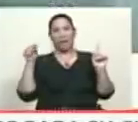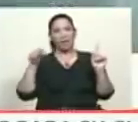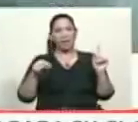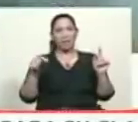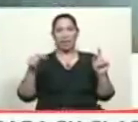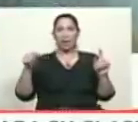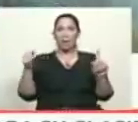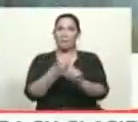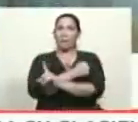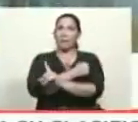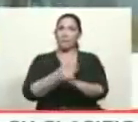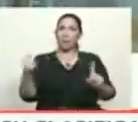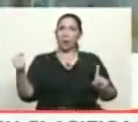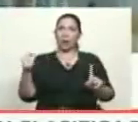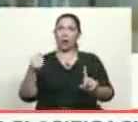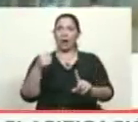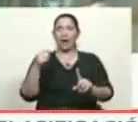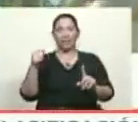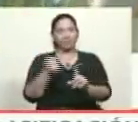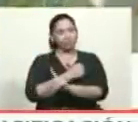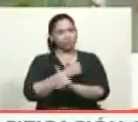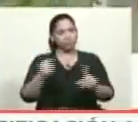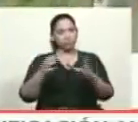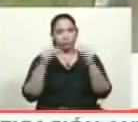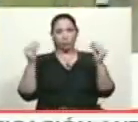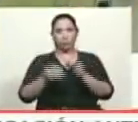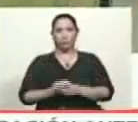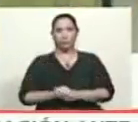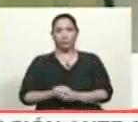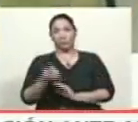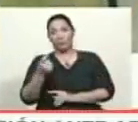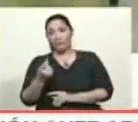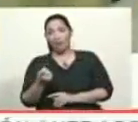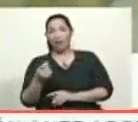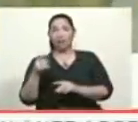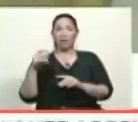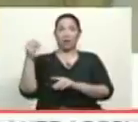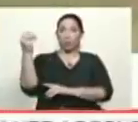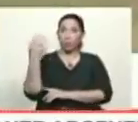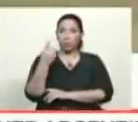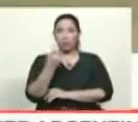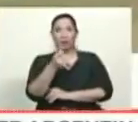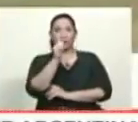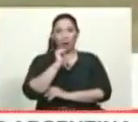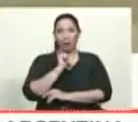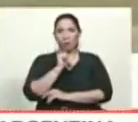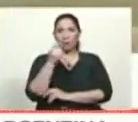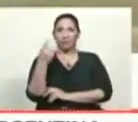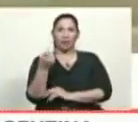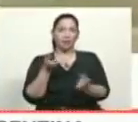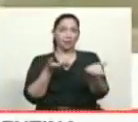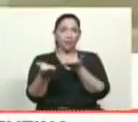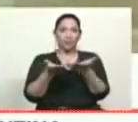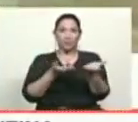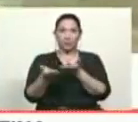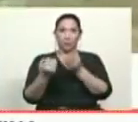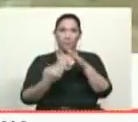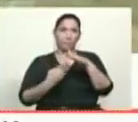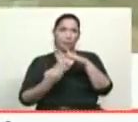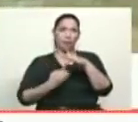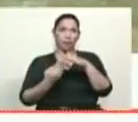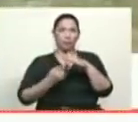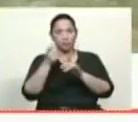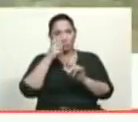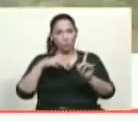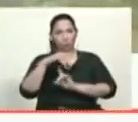atacan, atacan sin distinción. Y el que sufre, el que le falta la luz, el que le falta el agua, el que le falta sus servicios básicos, es el